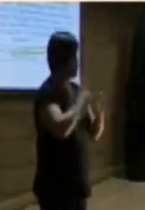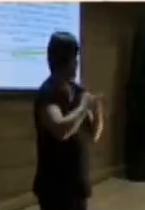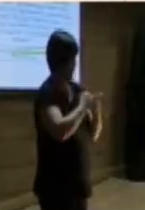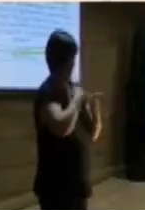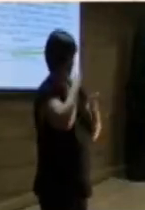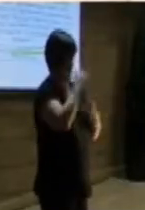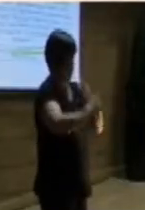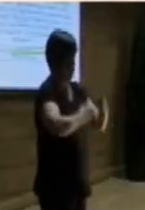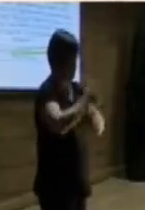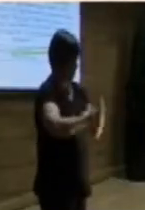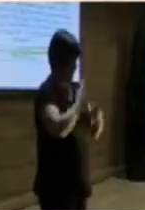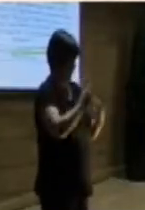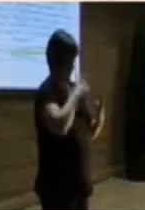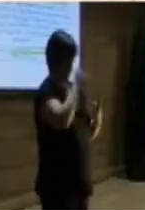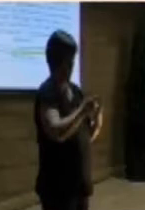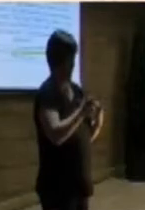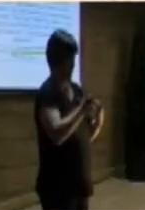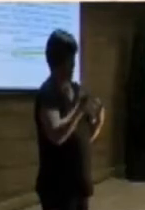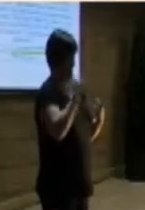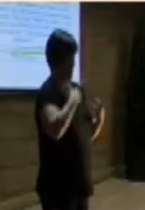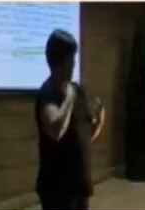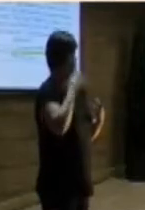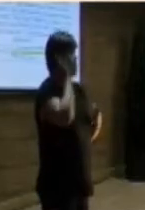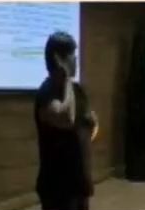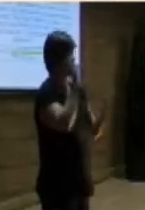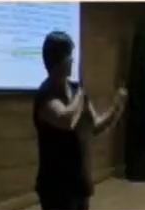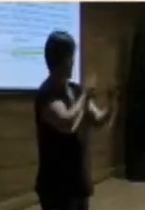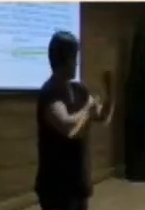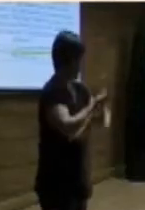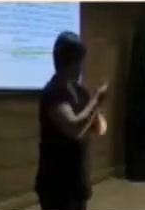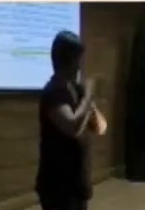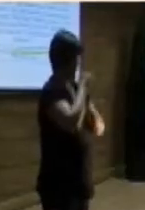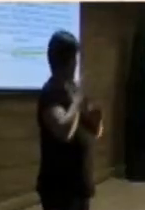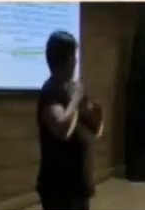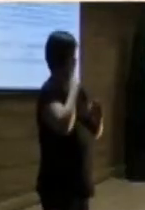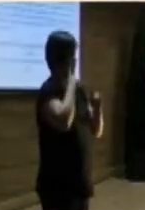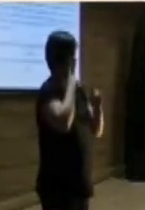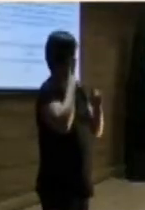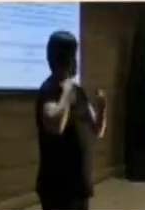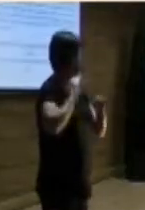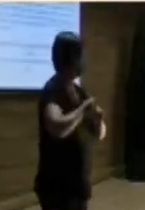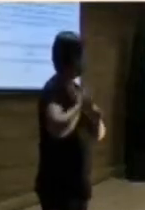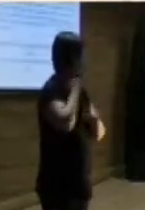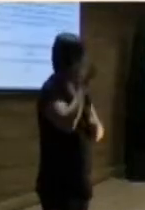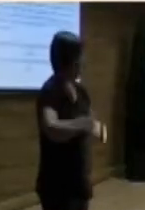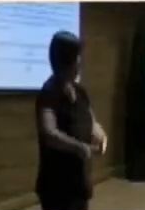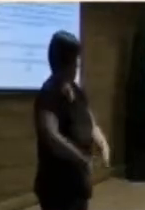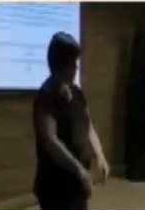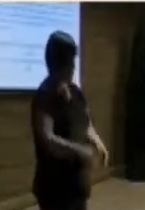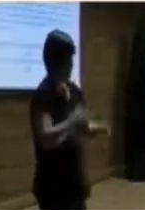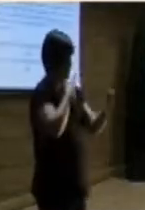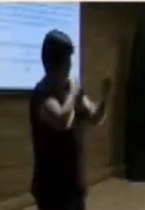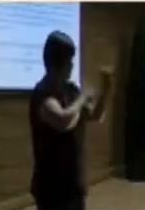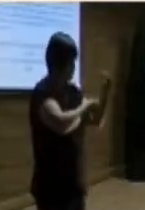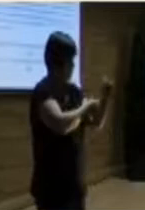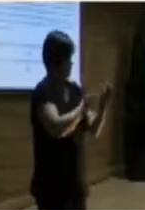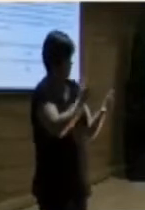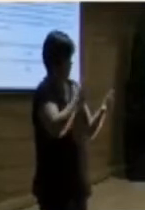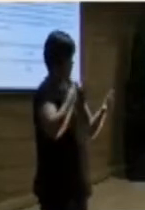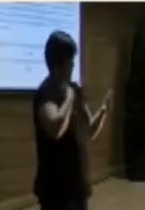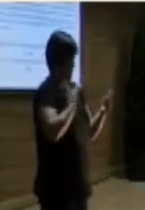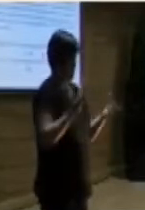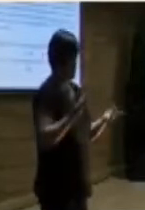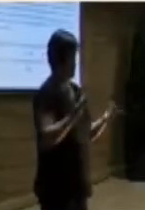que van a dar a luz cuando se les hace una anestesia epidural. La punción lumbar permite medir los marcadores,